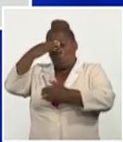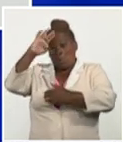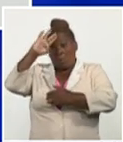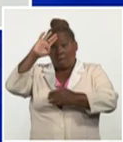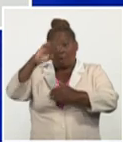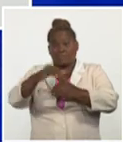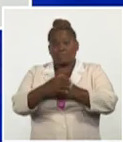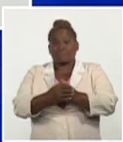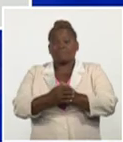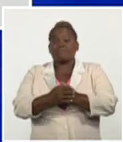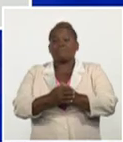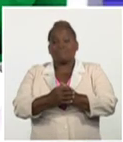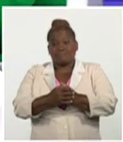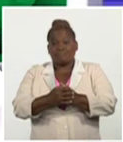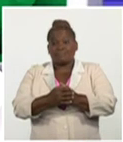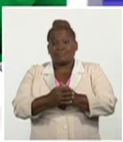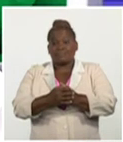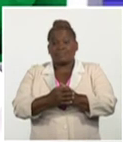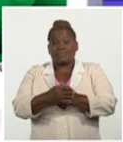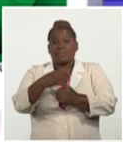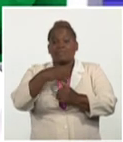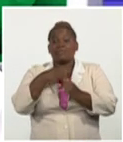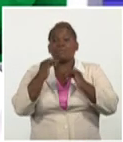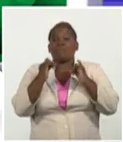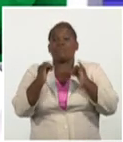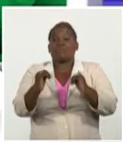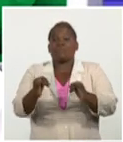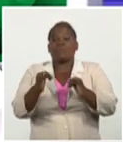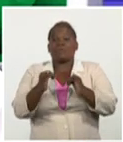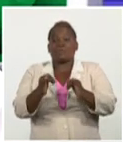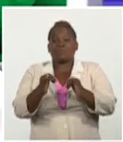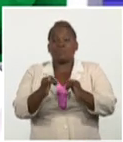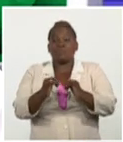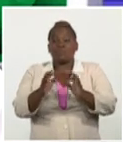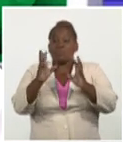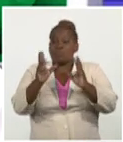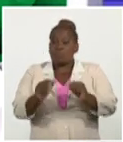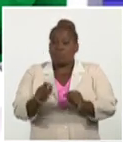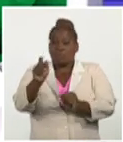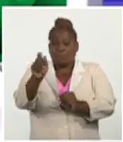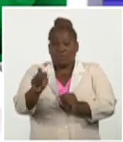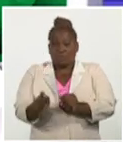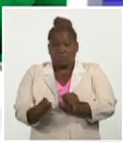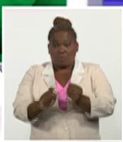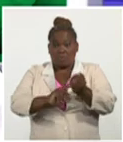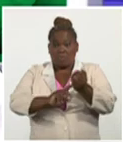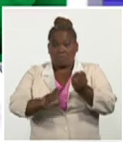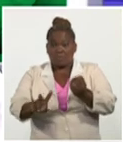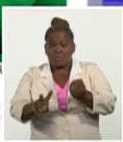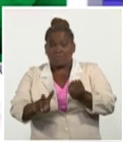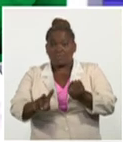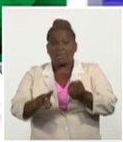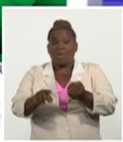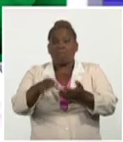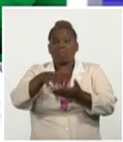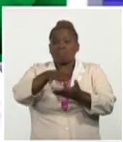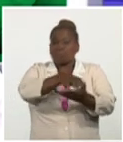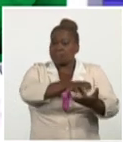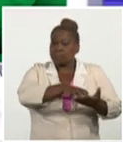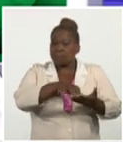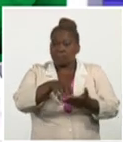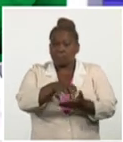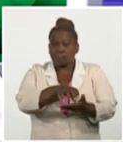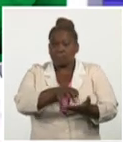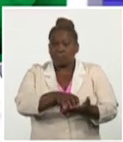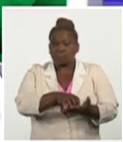Creo que tienen el detalle del número de casos por provincias, por territorio. No